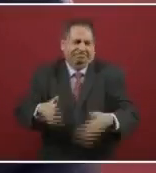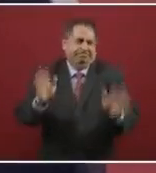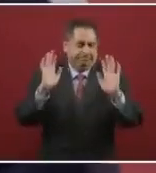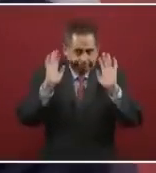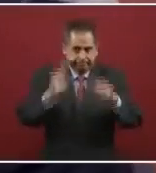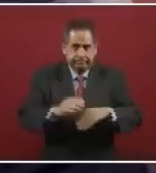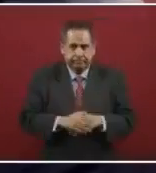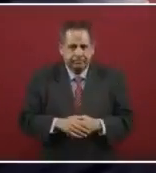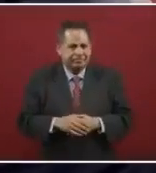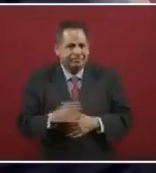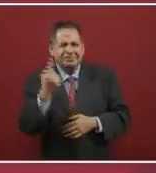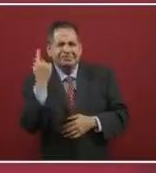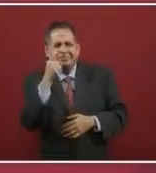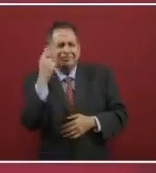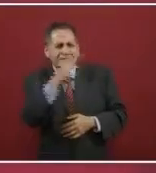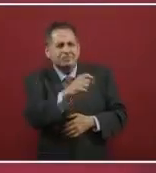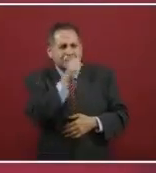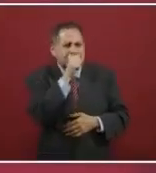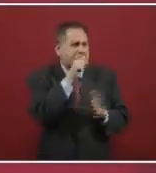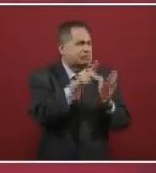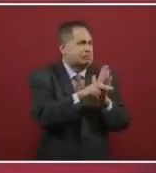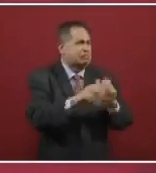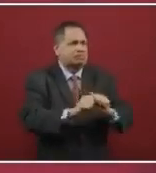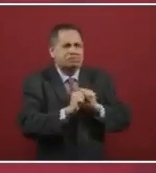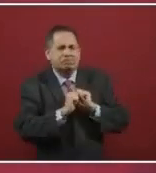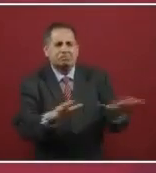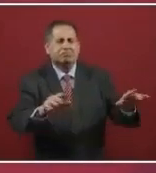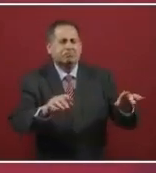Pero ¿por qué poner la manta